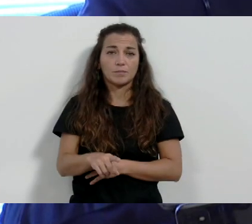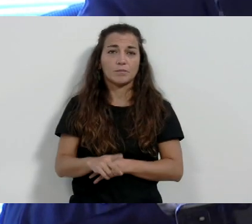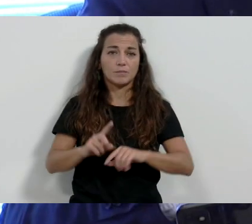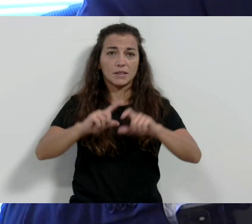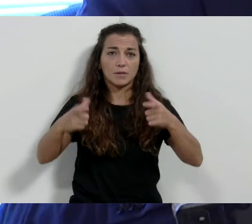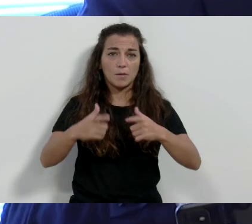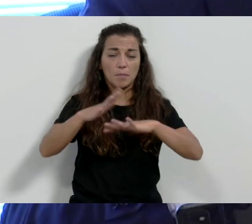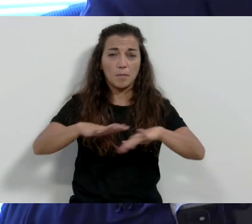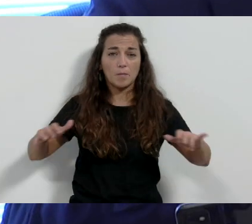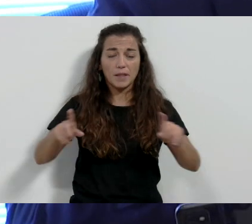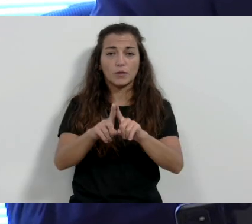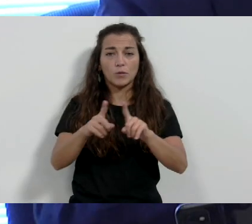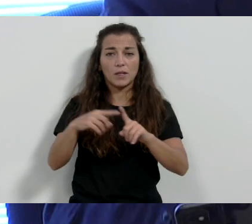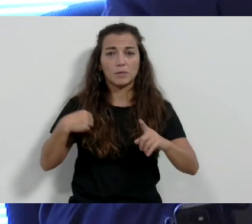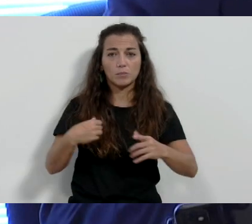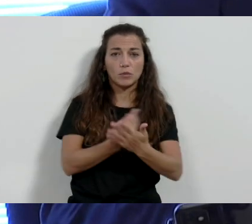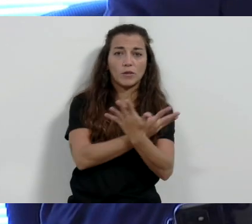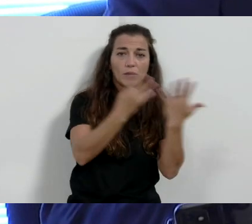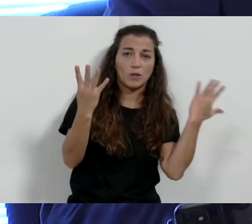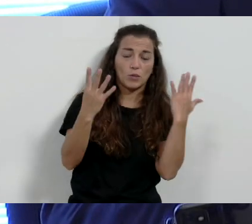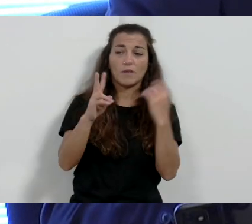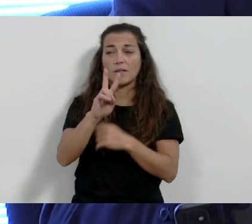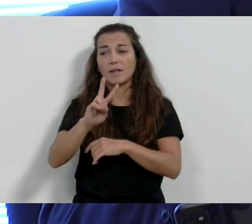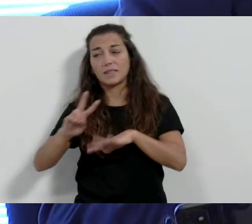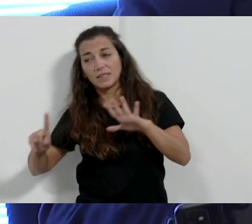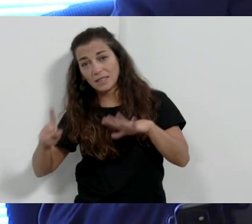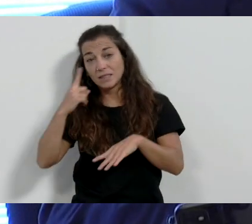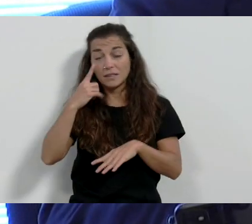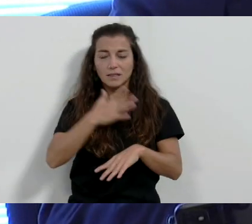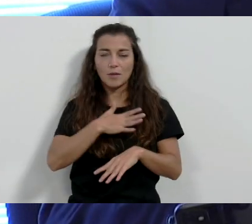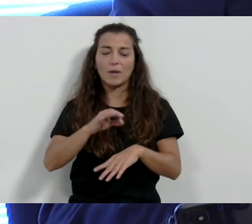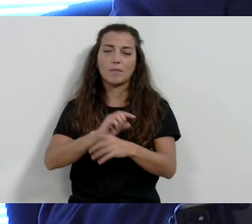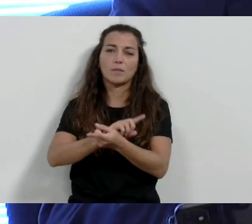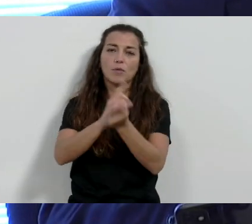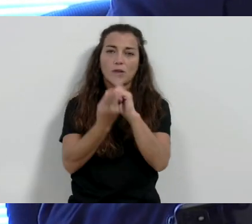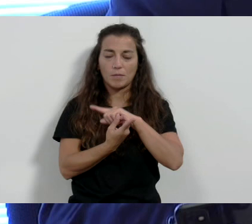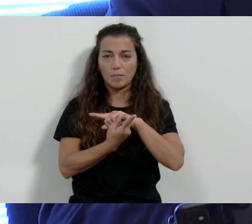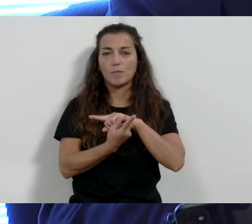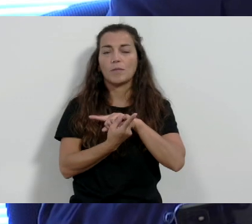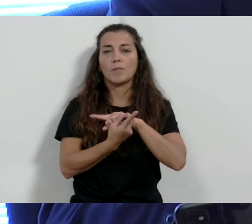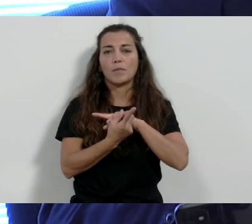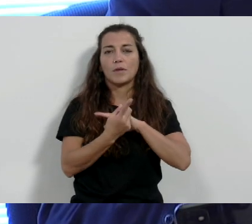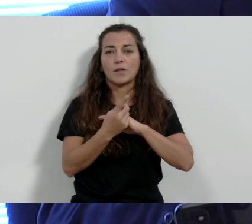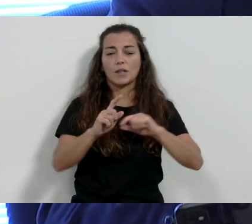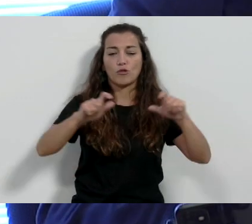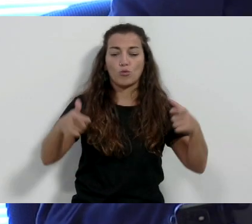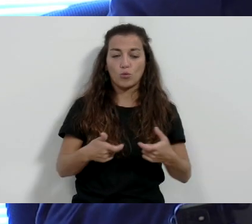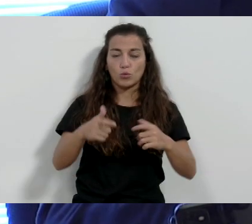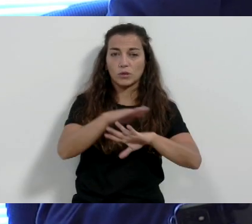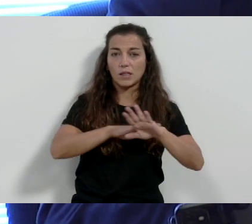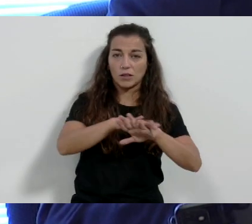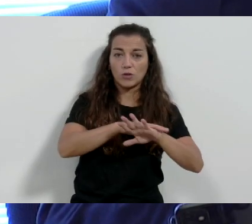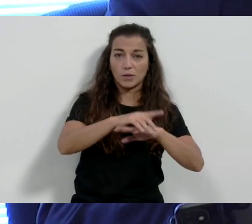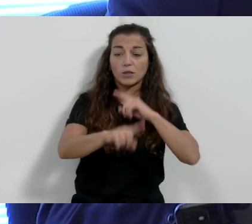dos lunes, el 19 y el 26, para que pasase la posible modificación por Junta de Gobierno, para que los servicios económicos del Ayuntamiento hiciesen